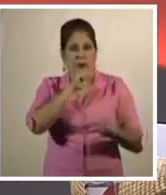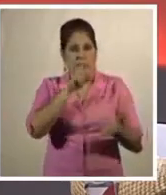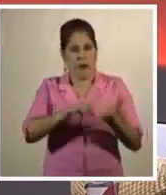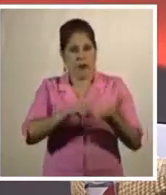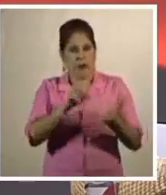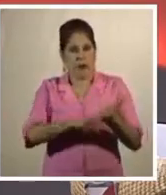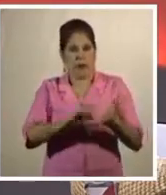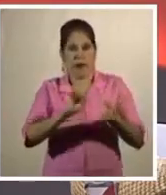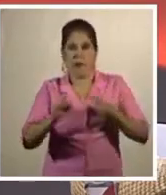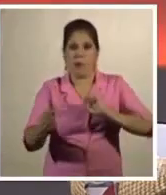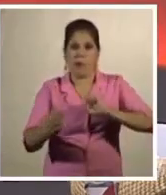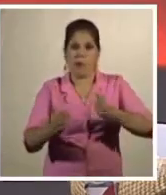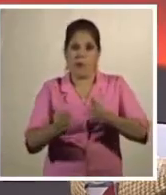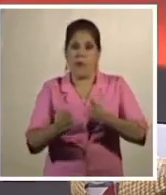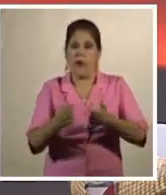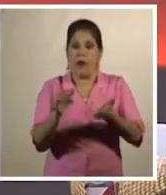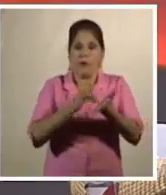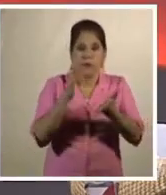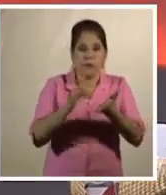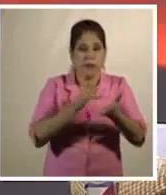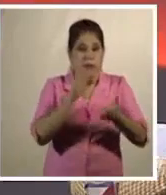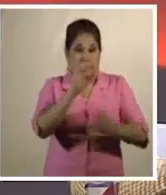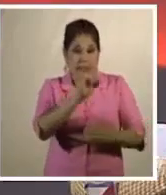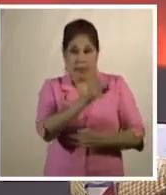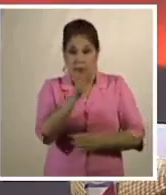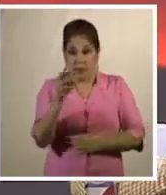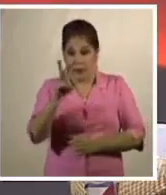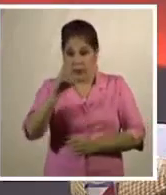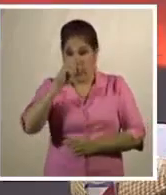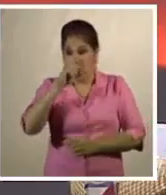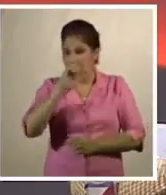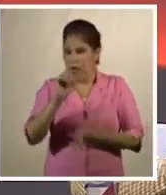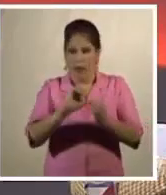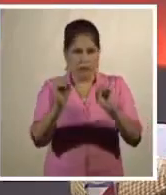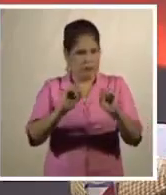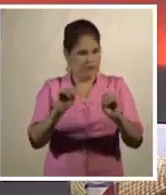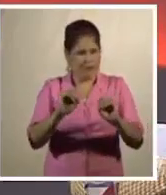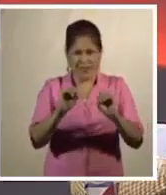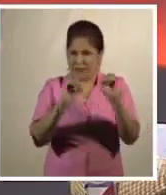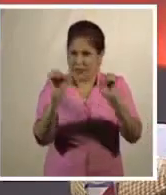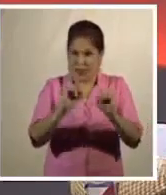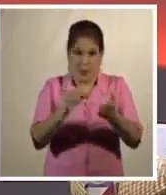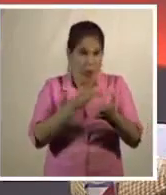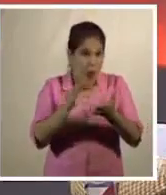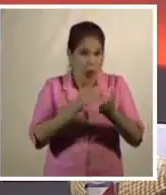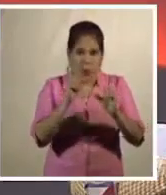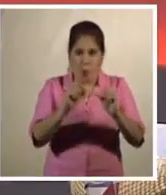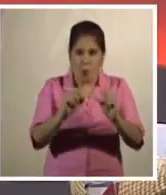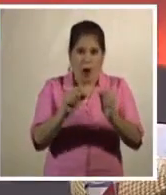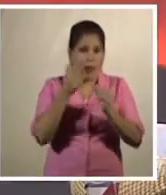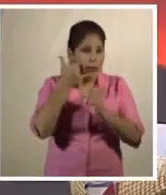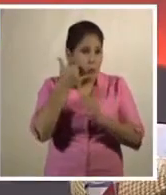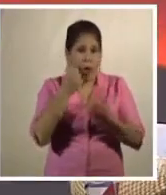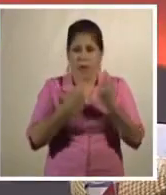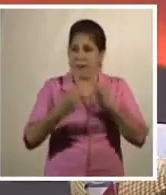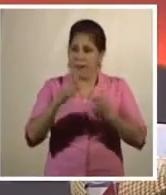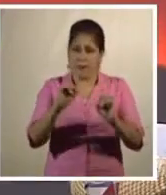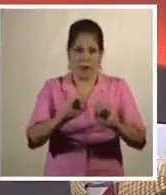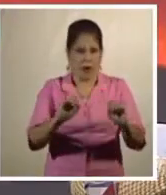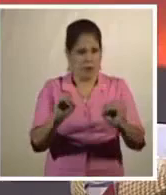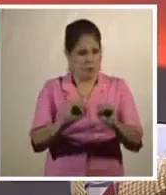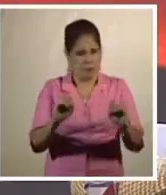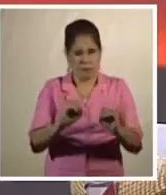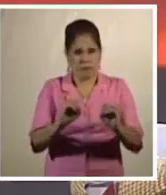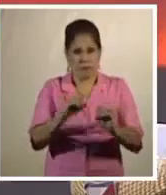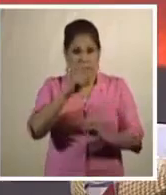responsabilidad de mamá y papá regular ese consumo de 0 3 años no debe ser ninguno la bbc ha insistido mucho en que genera